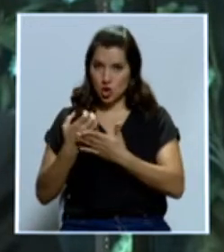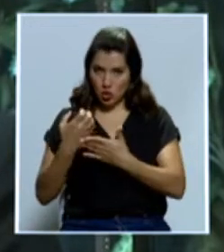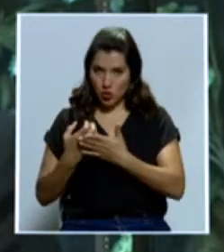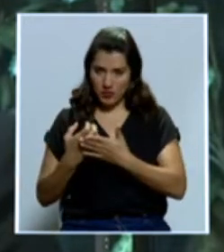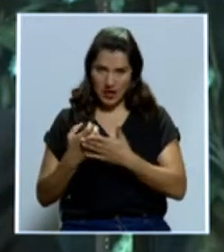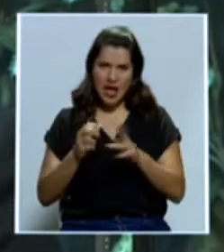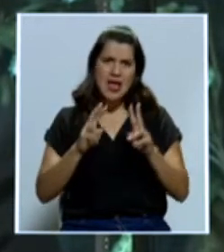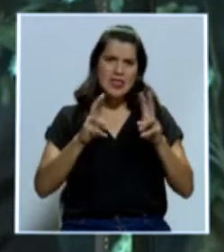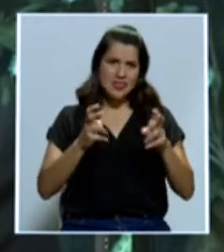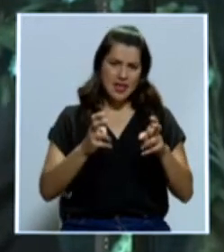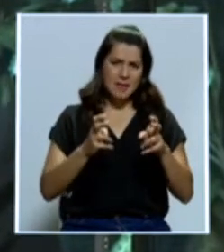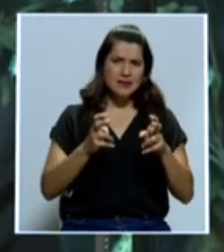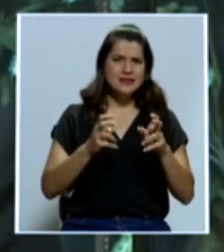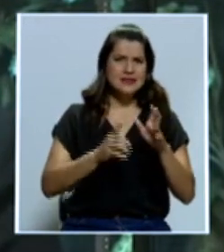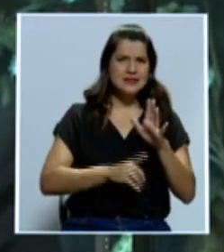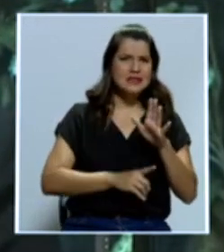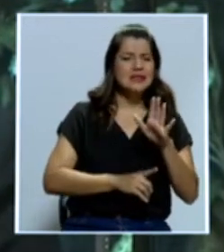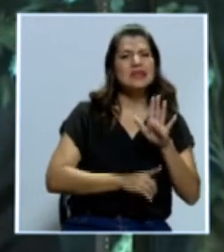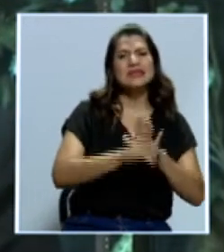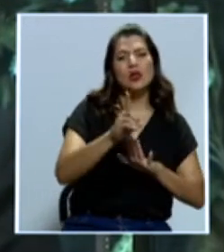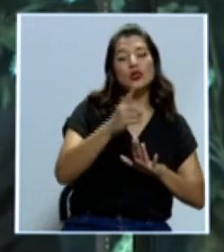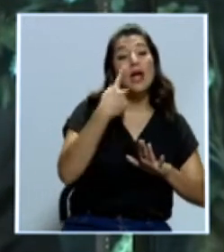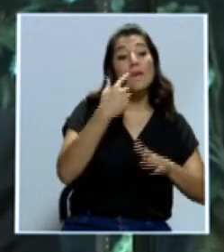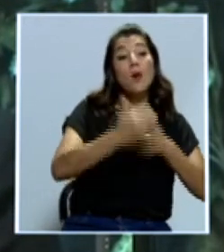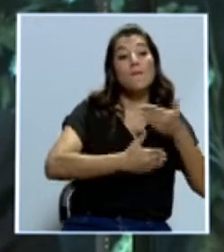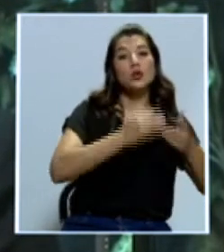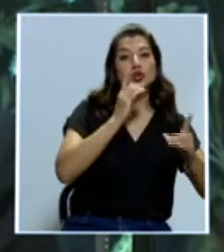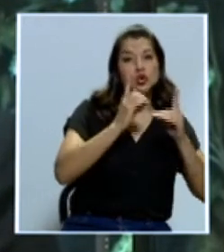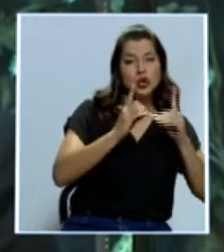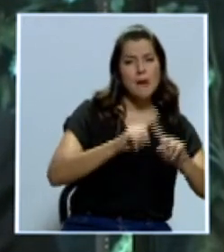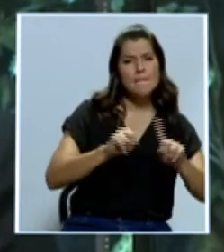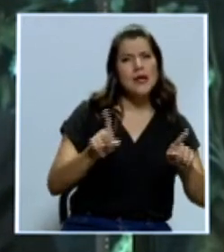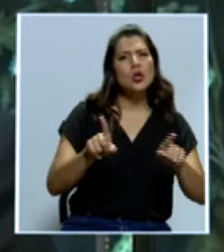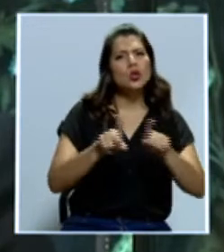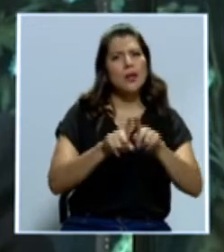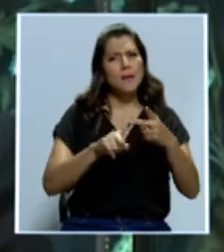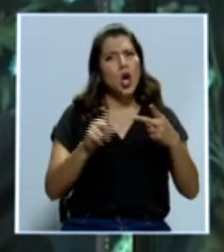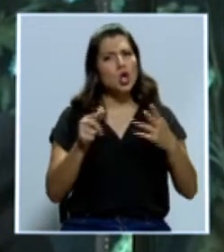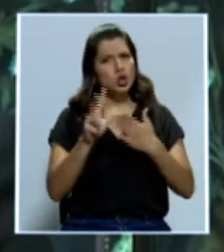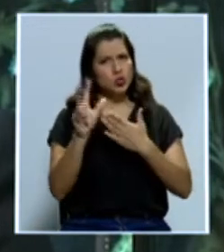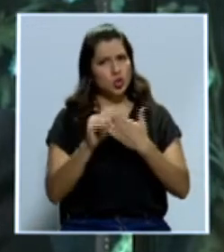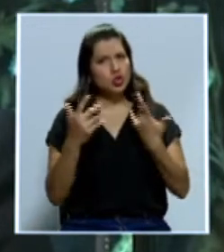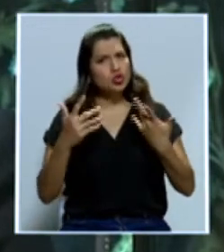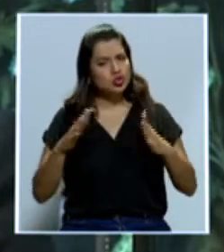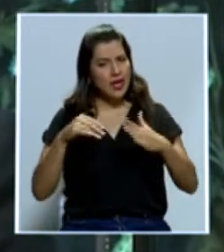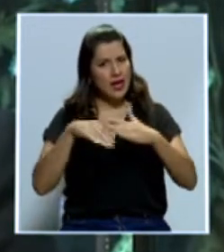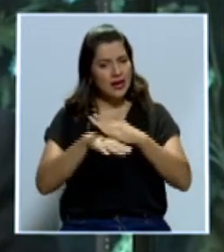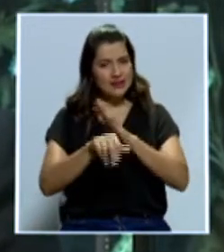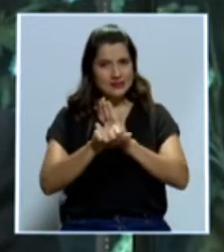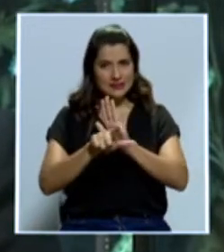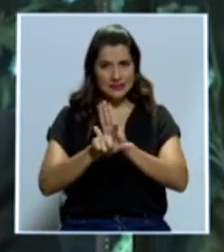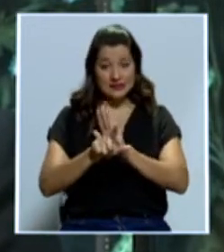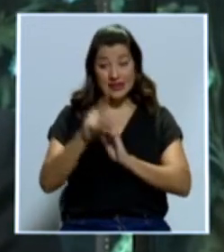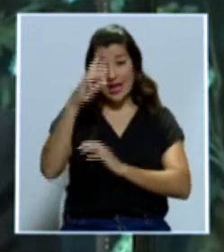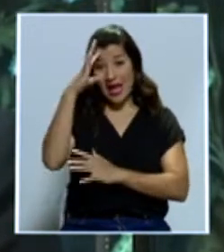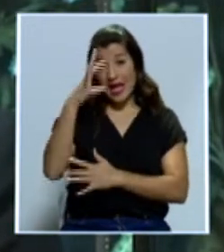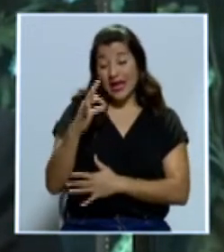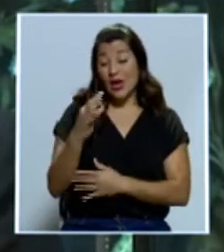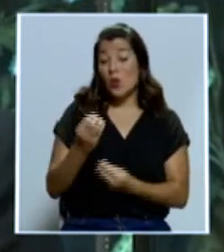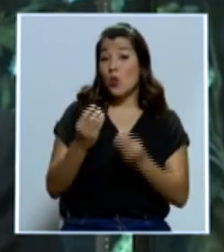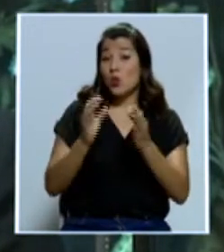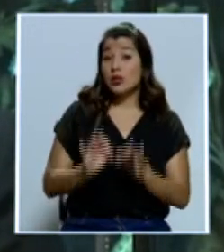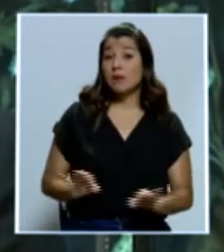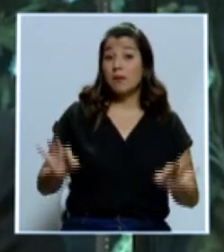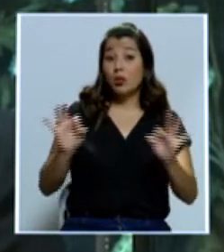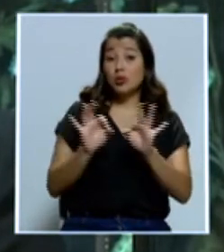sino también de las iniciativas legislativas que ya están en curso aquí en la Asamblea. Creo que por ese lado es fundamental que